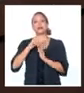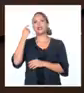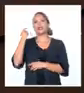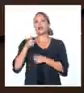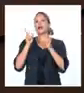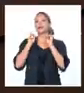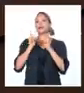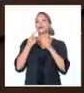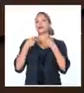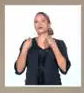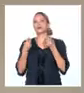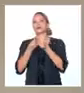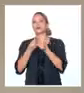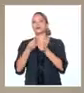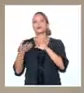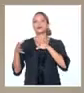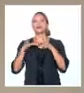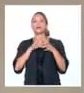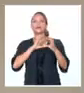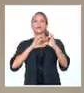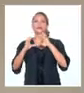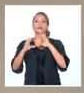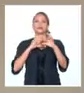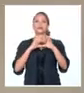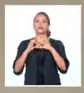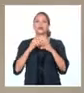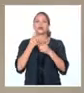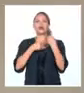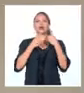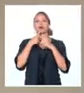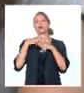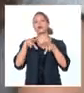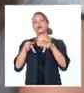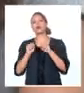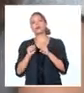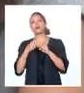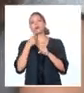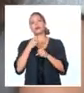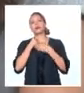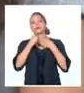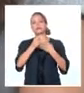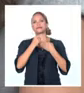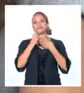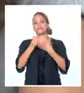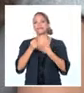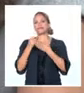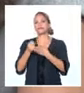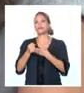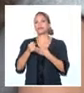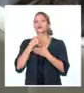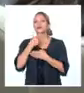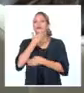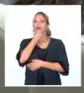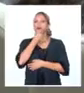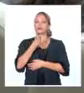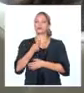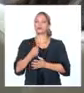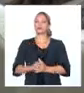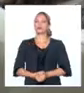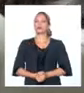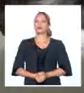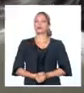acompañada por una estrategia de comunicación novedosa y efectiva que contribuya y garantice su exitosa implementación.